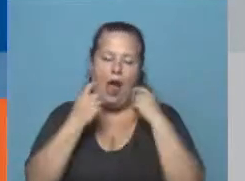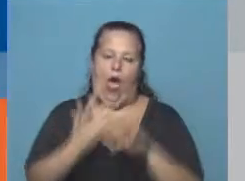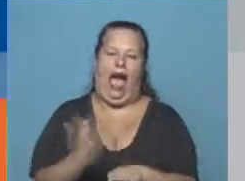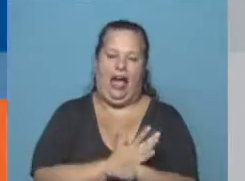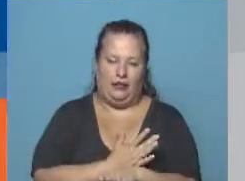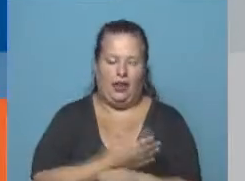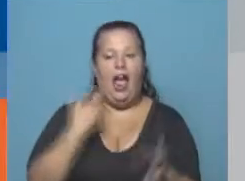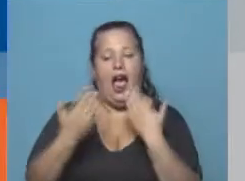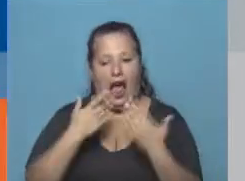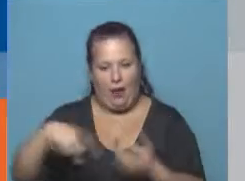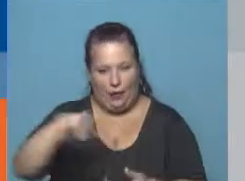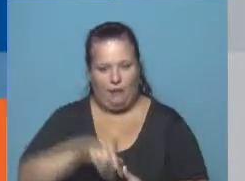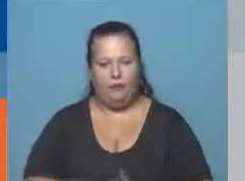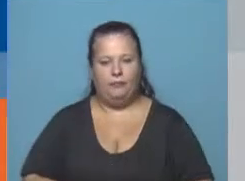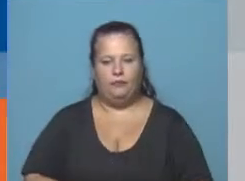testimonios